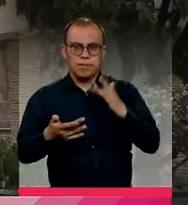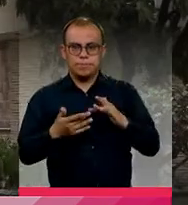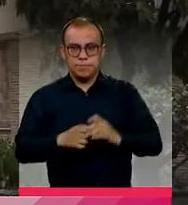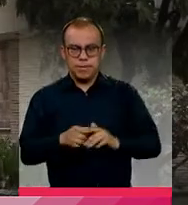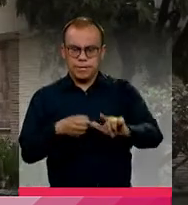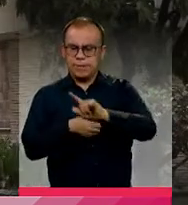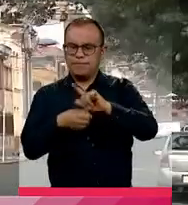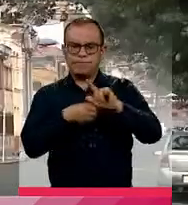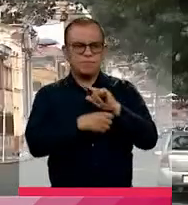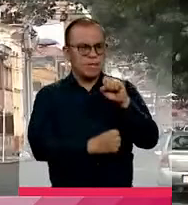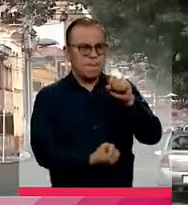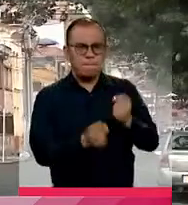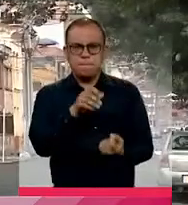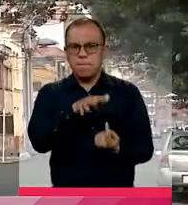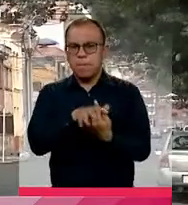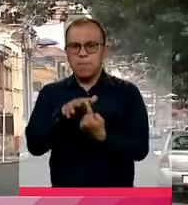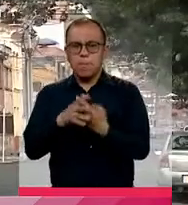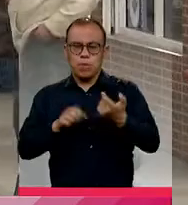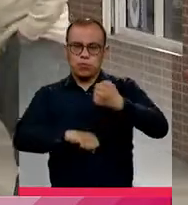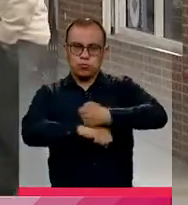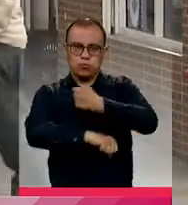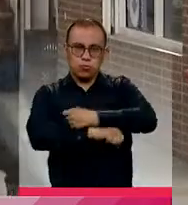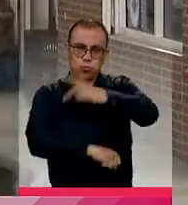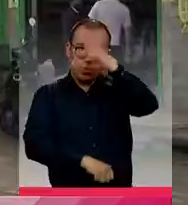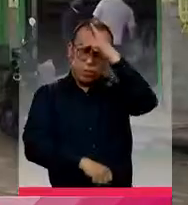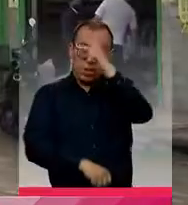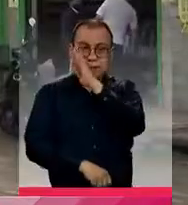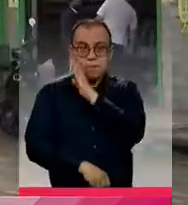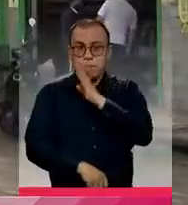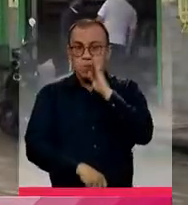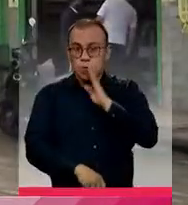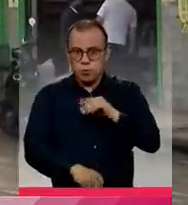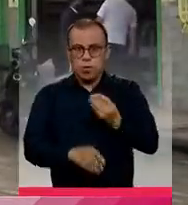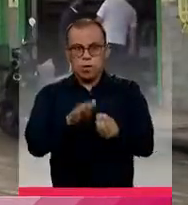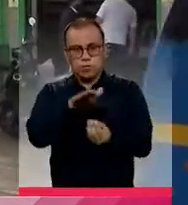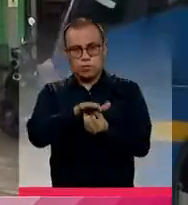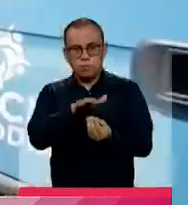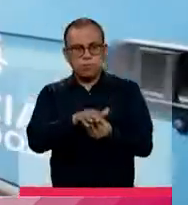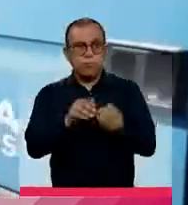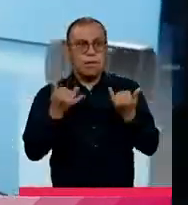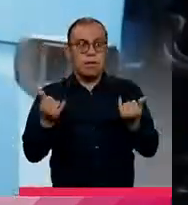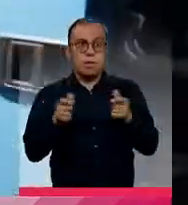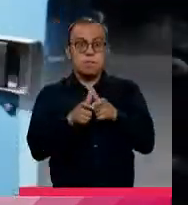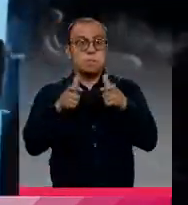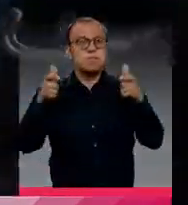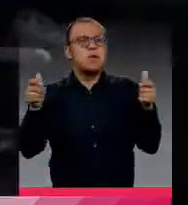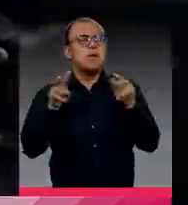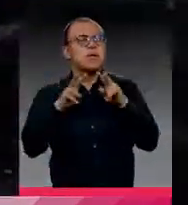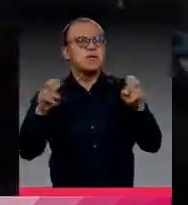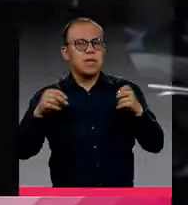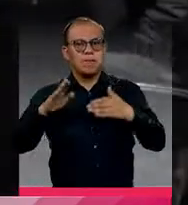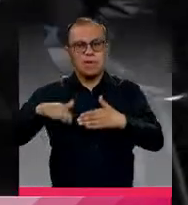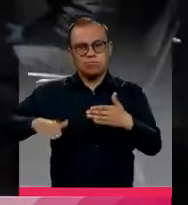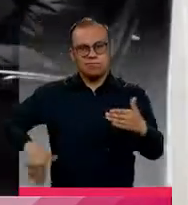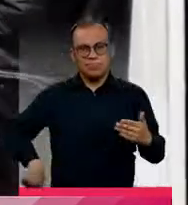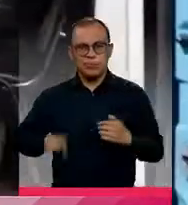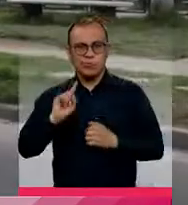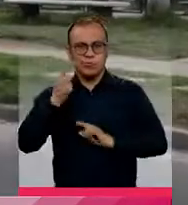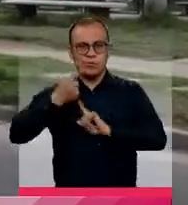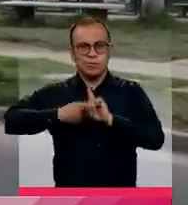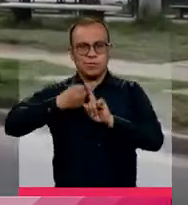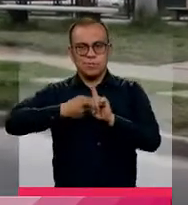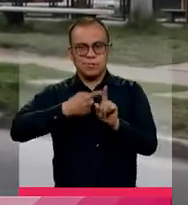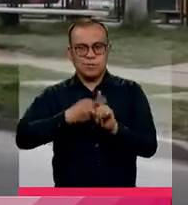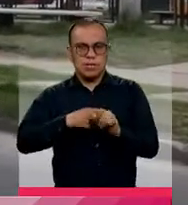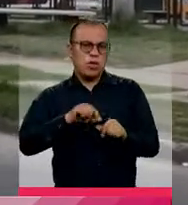localidades en las que han sucedido más casos son suba kennedy bosa san cristóbal yo saqué en las consultas más comunes han sido por el atraso en el pago del arriendo y por